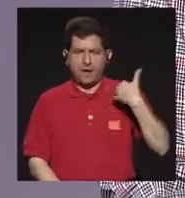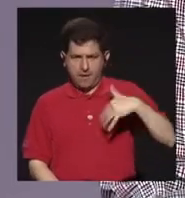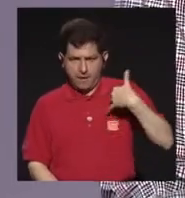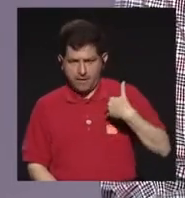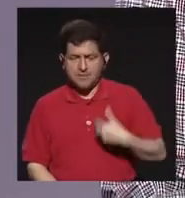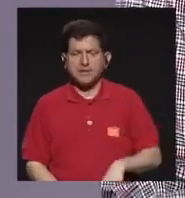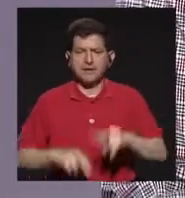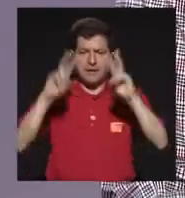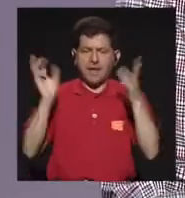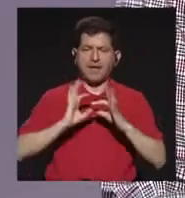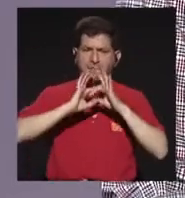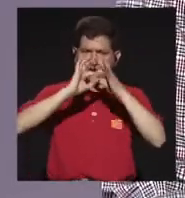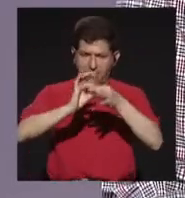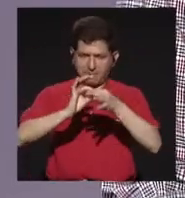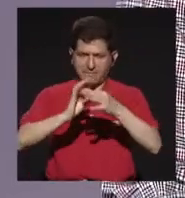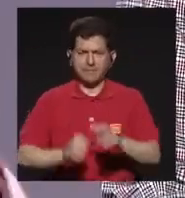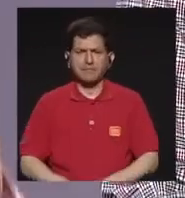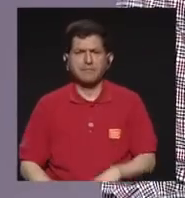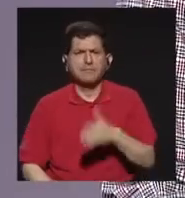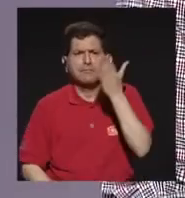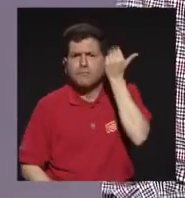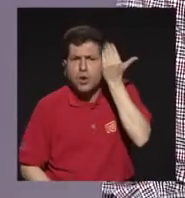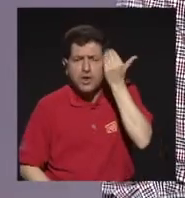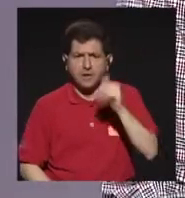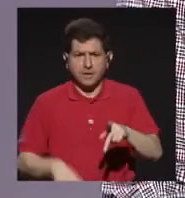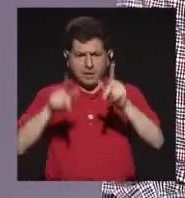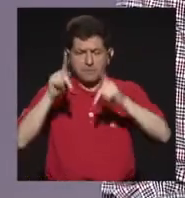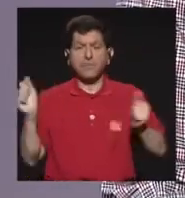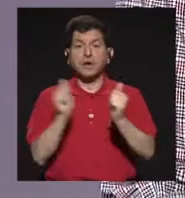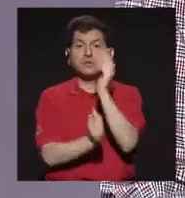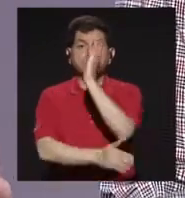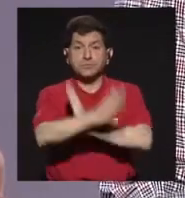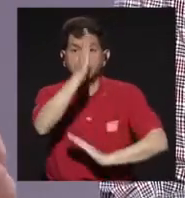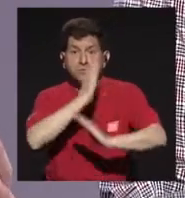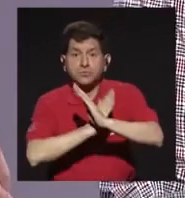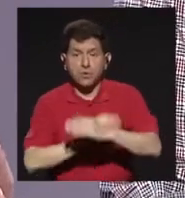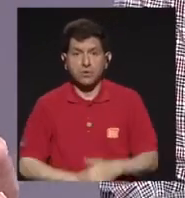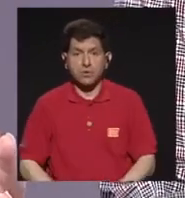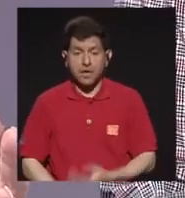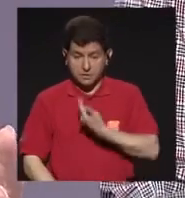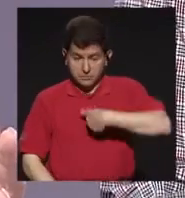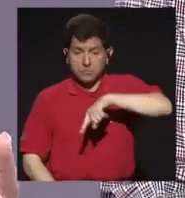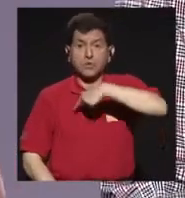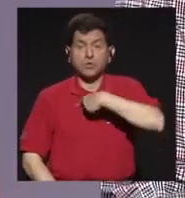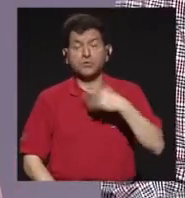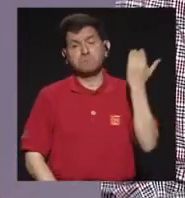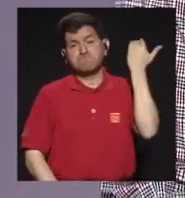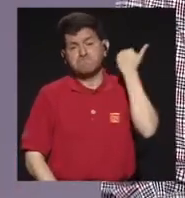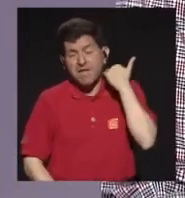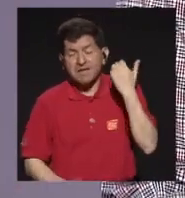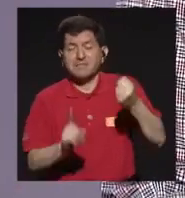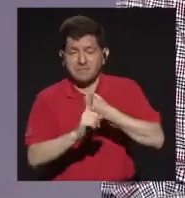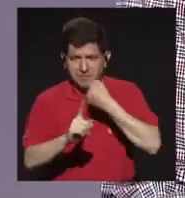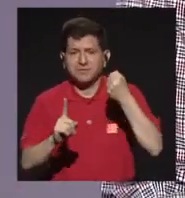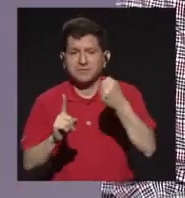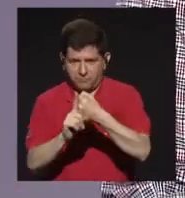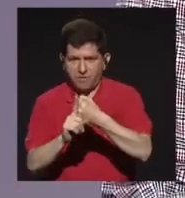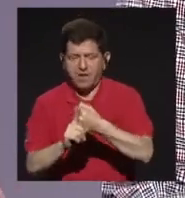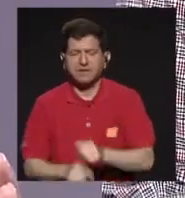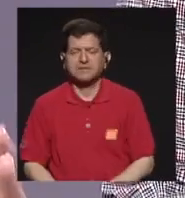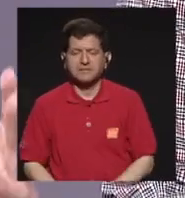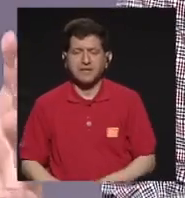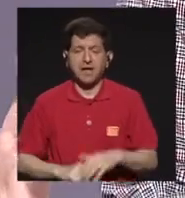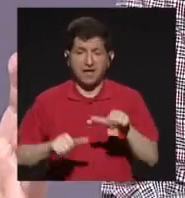sobre la sexualidad. ¿Por qué? Porque las personas con discapacidad somos víctimas de violencia